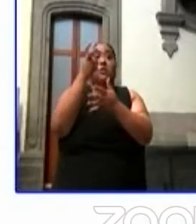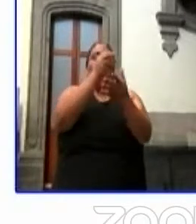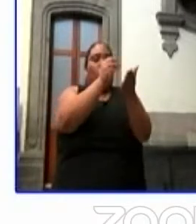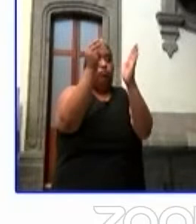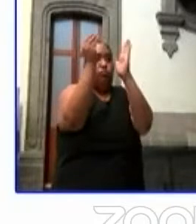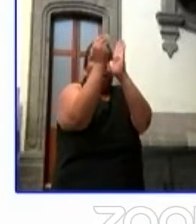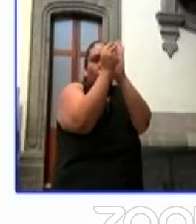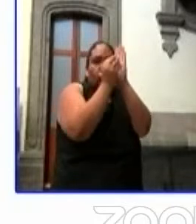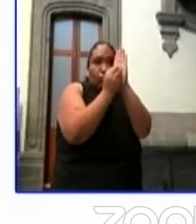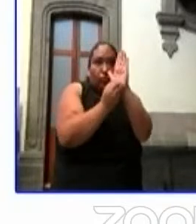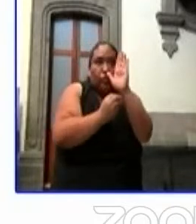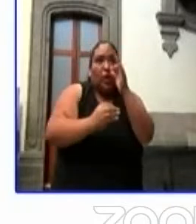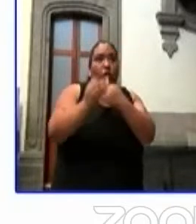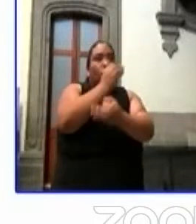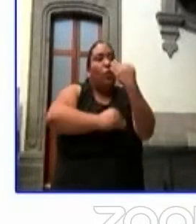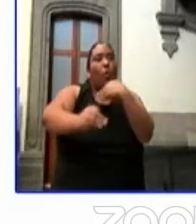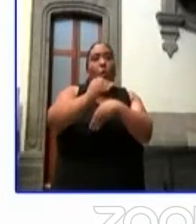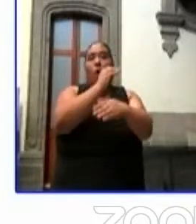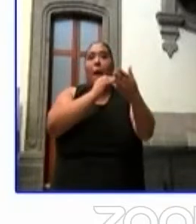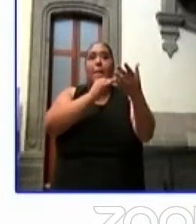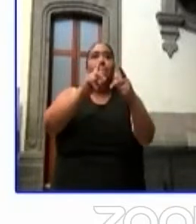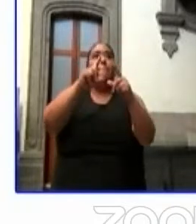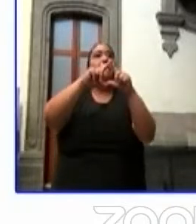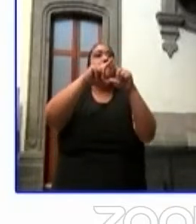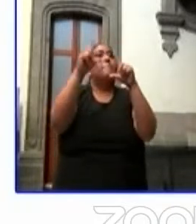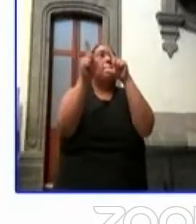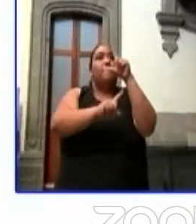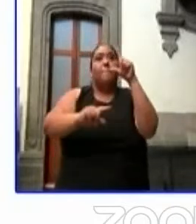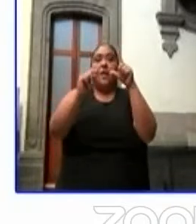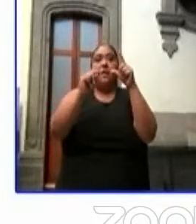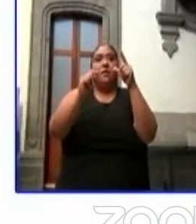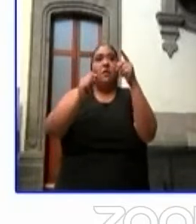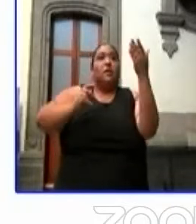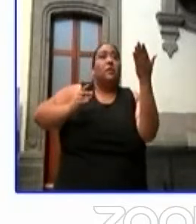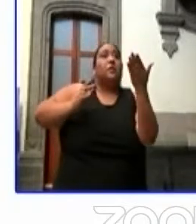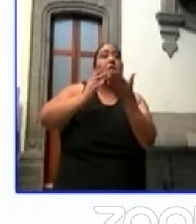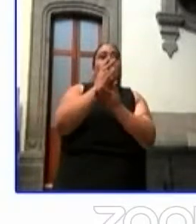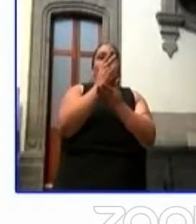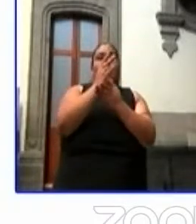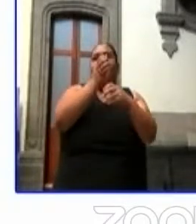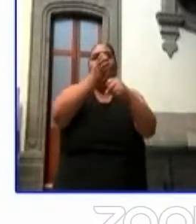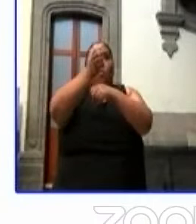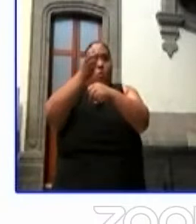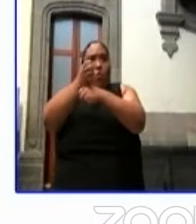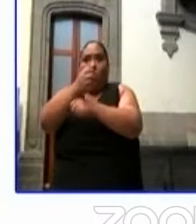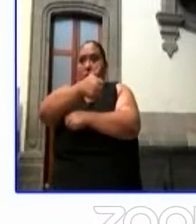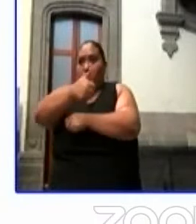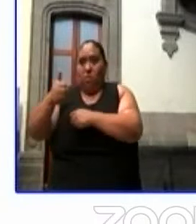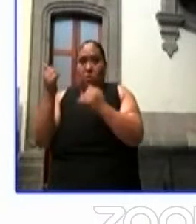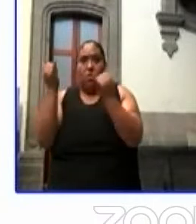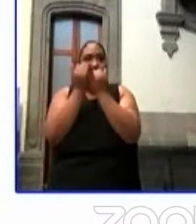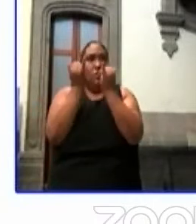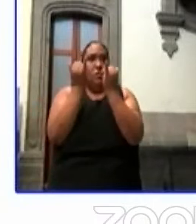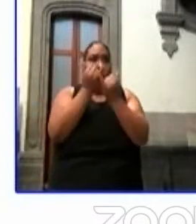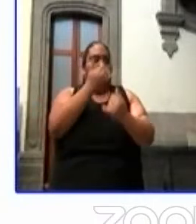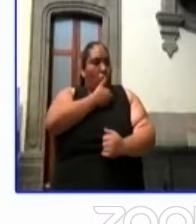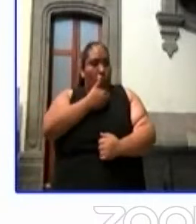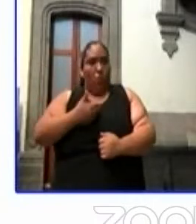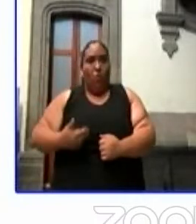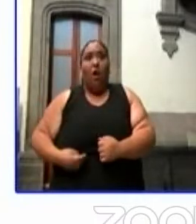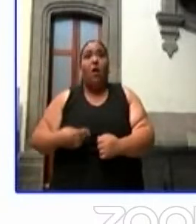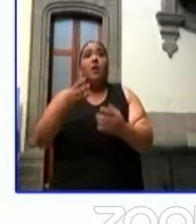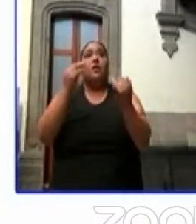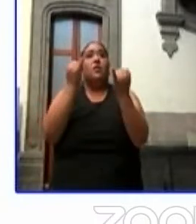política nacional de accesibilidad a nivel federal, estatal y municipal. Son 4